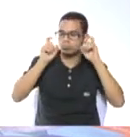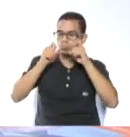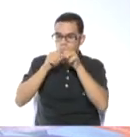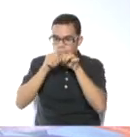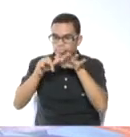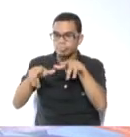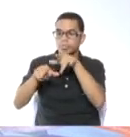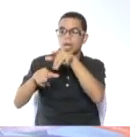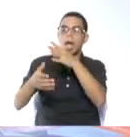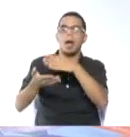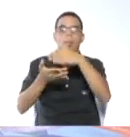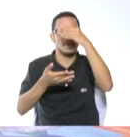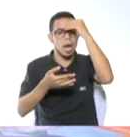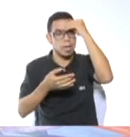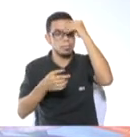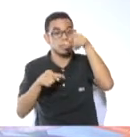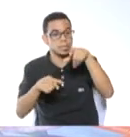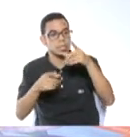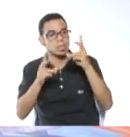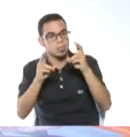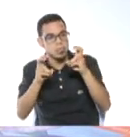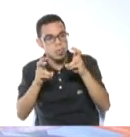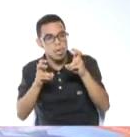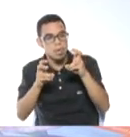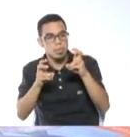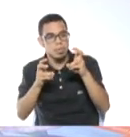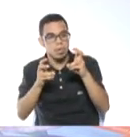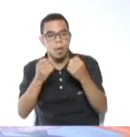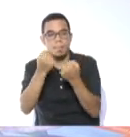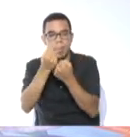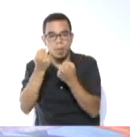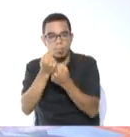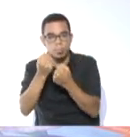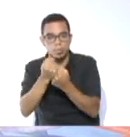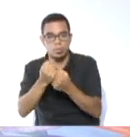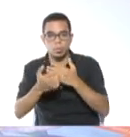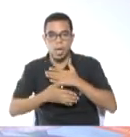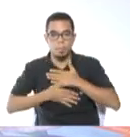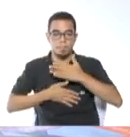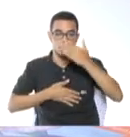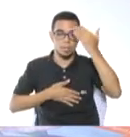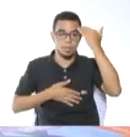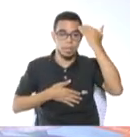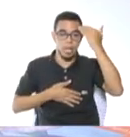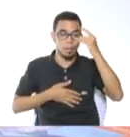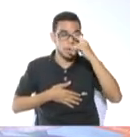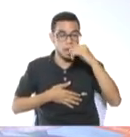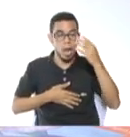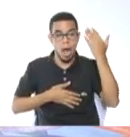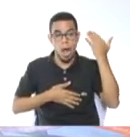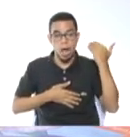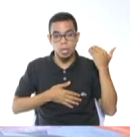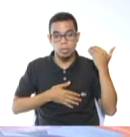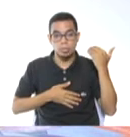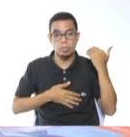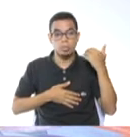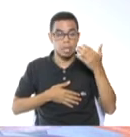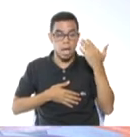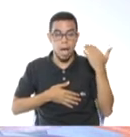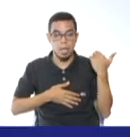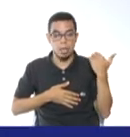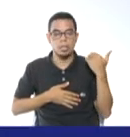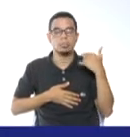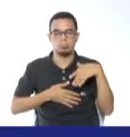nuevo, para ponerlo en práctica, para convivir con el resto y para llevarlo al contexto de nuestras